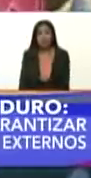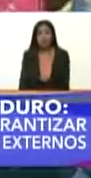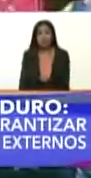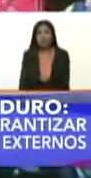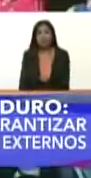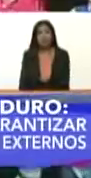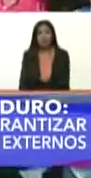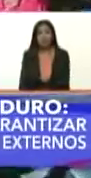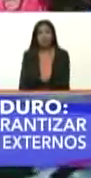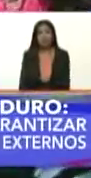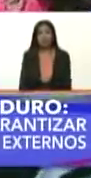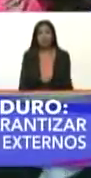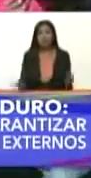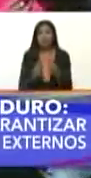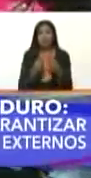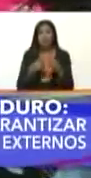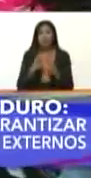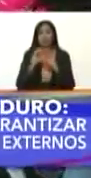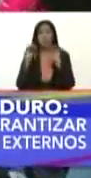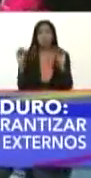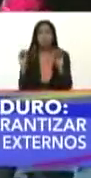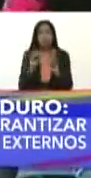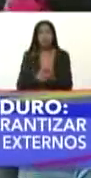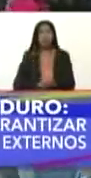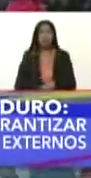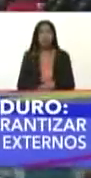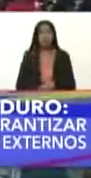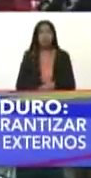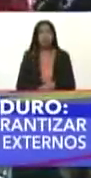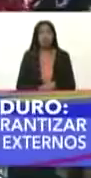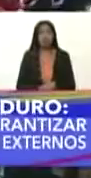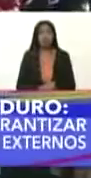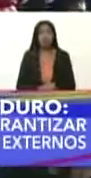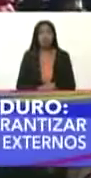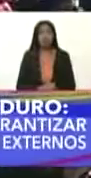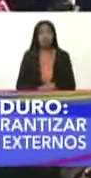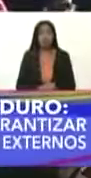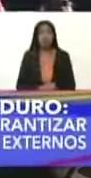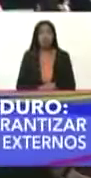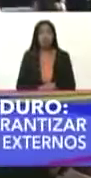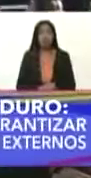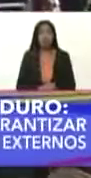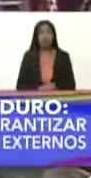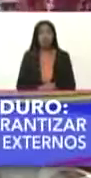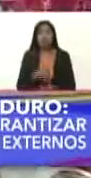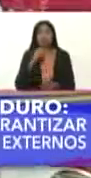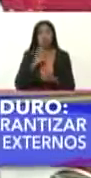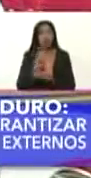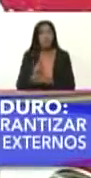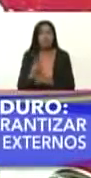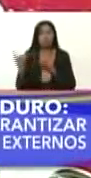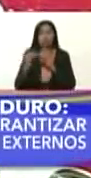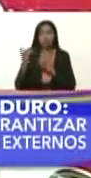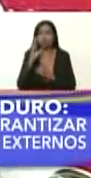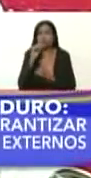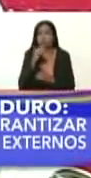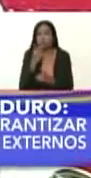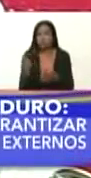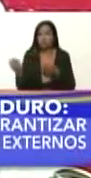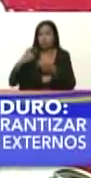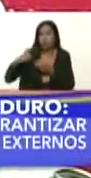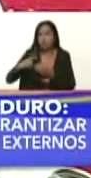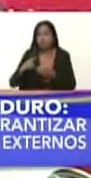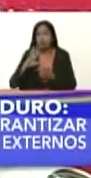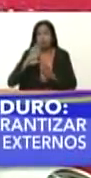Que se acoplen a ese llamado, presidente. Por favor. Eso es automático, eso ni se discute. Okay. Eso debe formar parte del